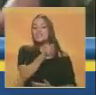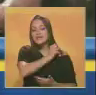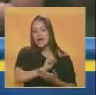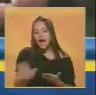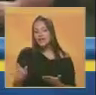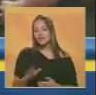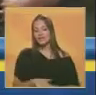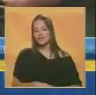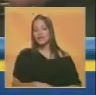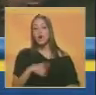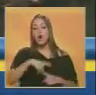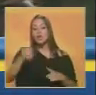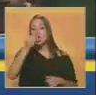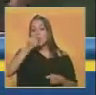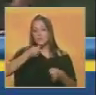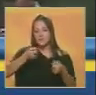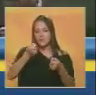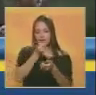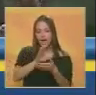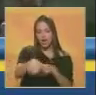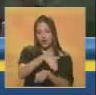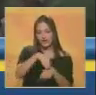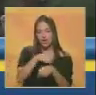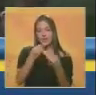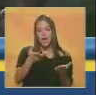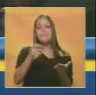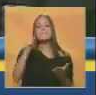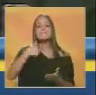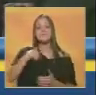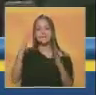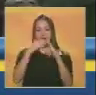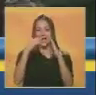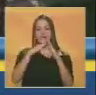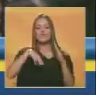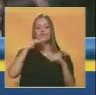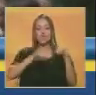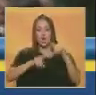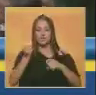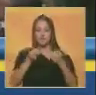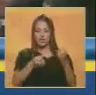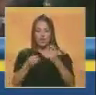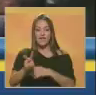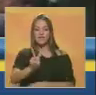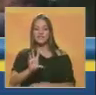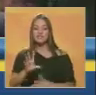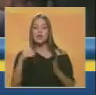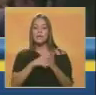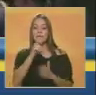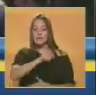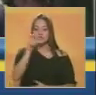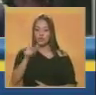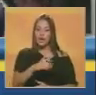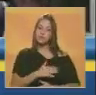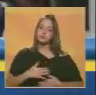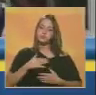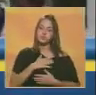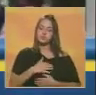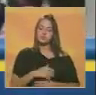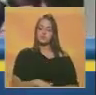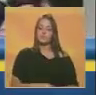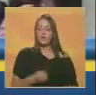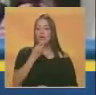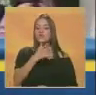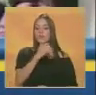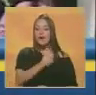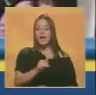gratuitos, Pedeval, Mercal, Mi Casa Bien Equipada. Estamos beneficiando a 25.000 personas. Saab destacó que